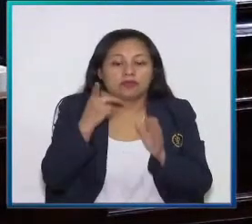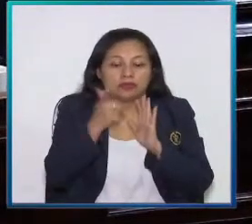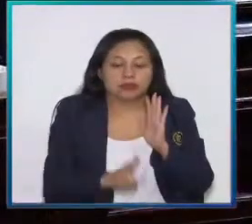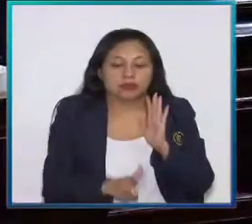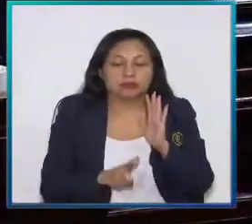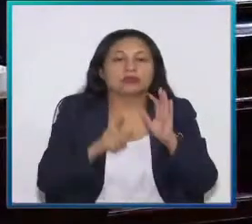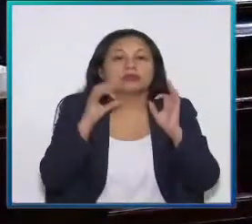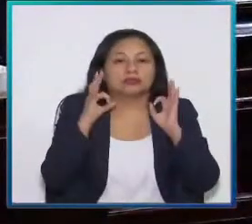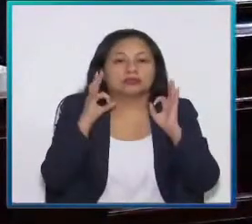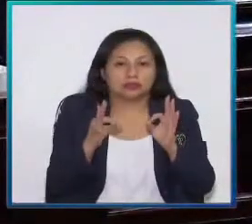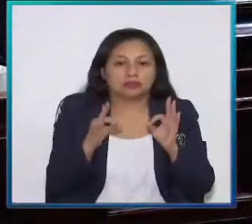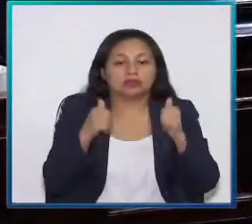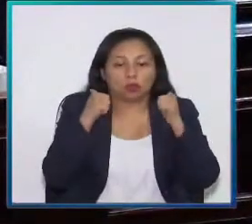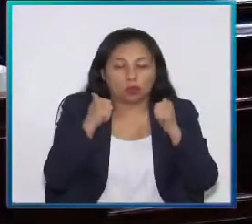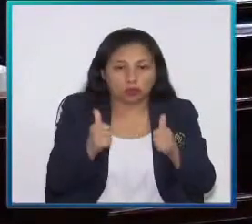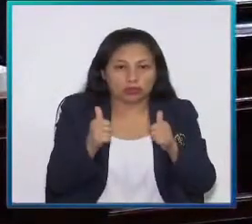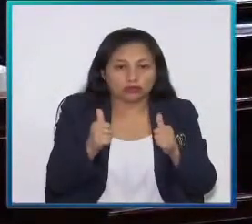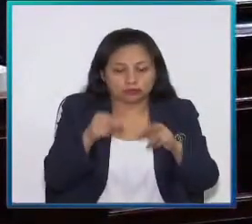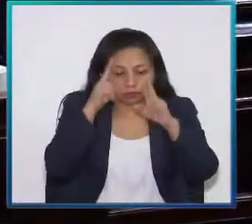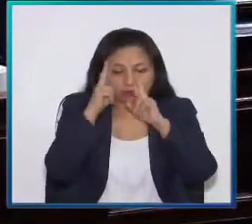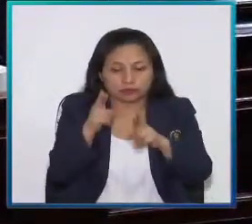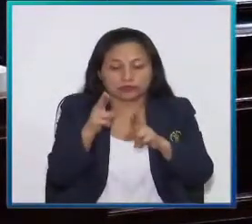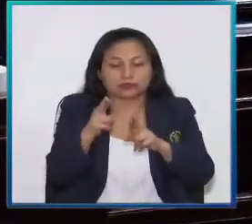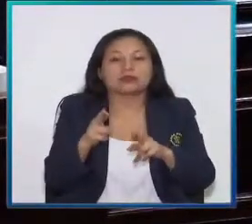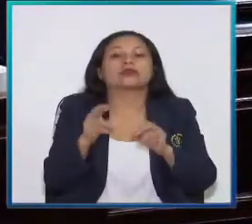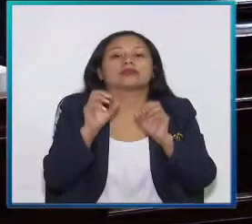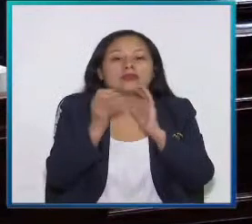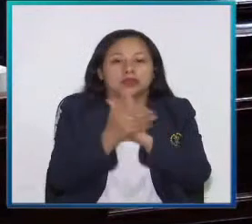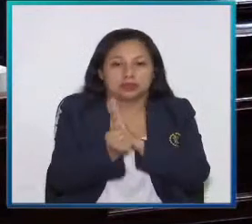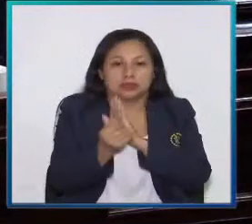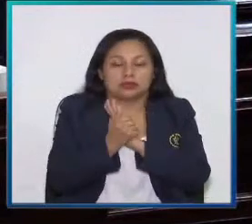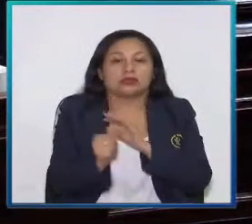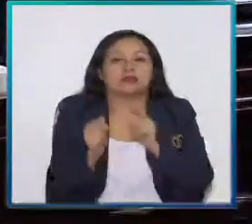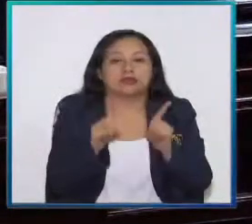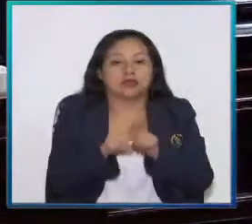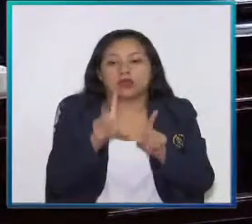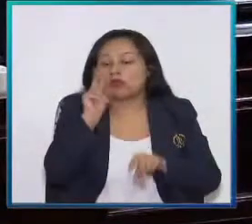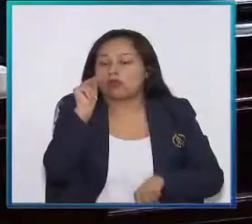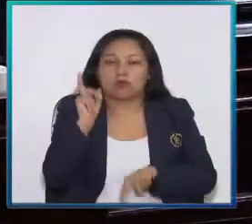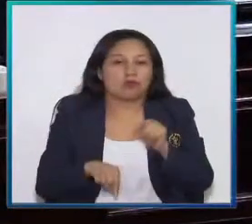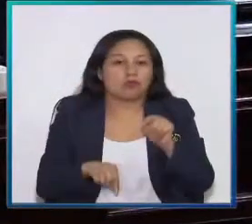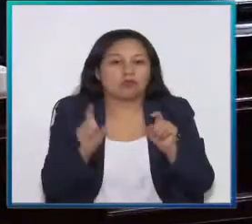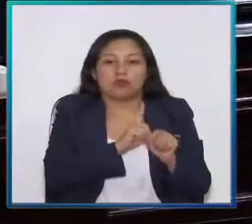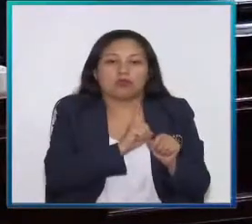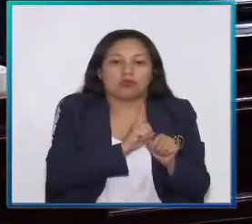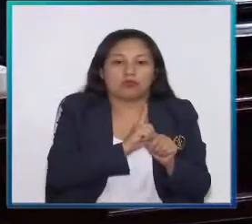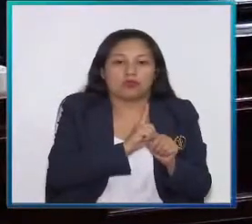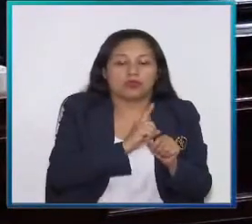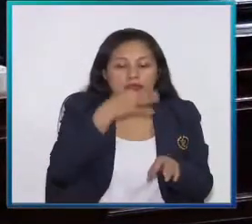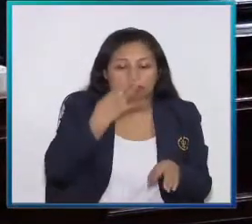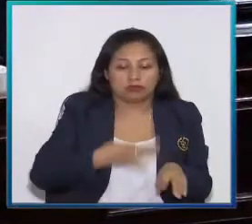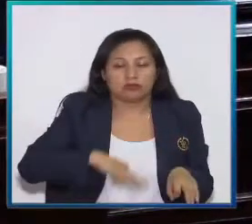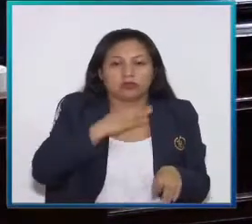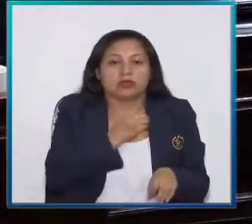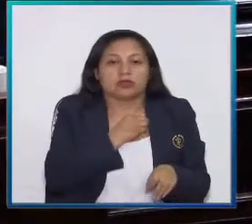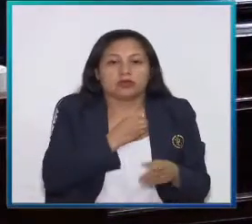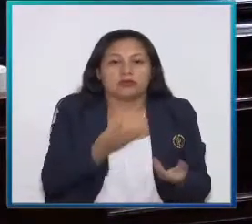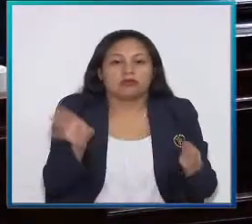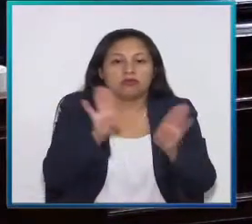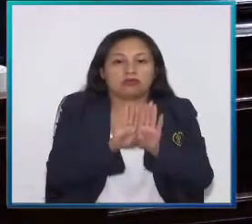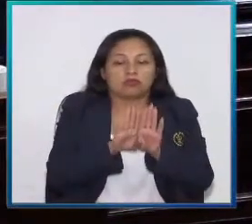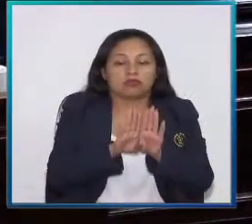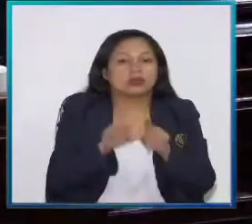listado de candidatos idóneos, honorables, capaces, en el que solo hayan profesionales que quieran cerrar